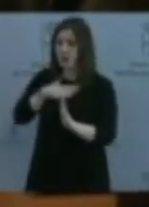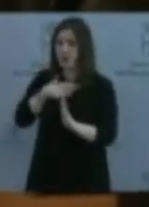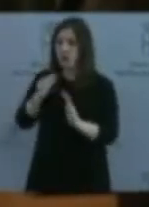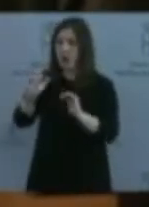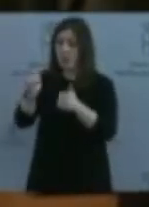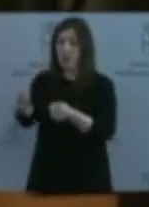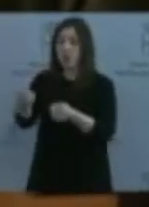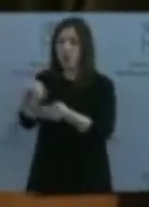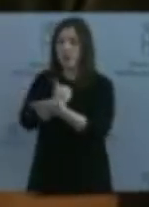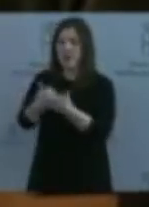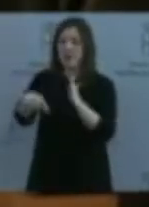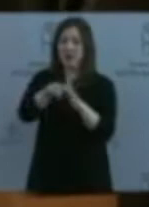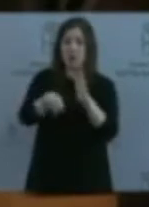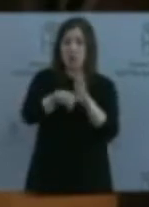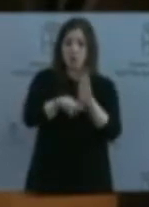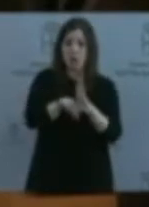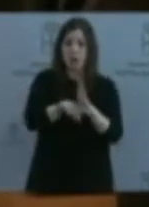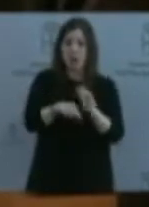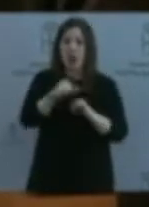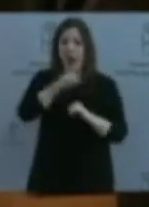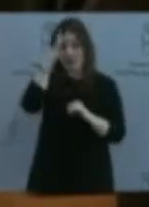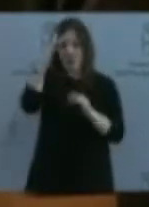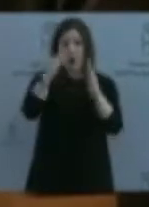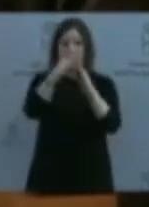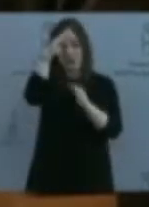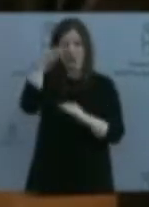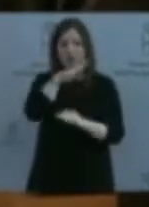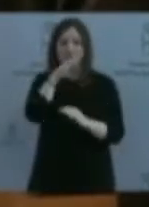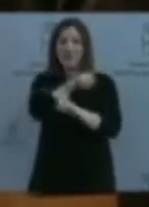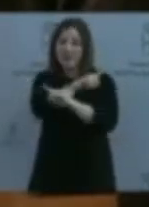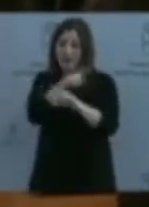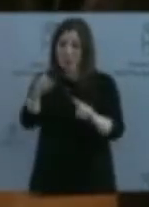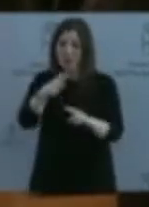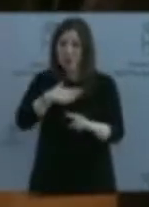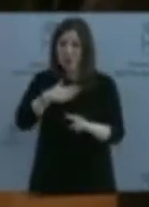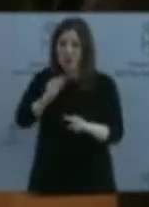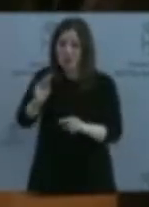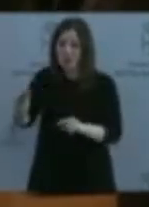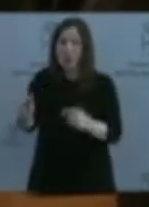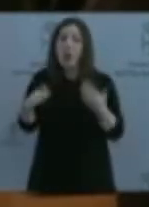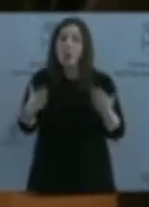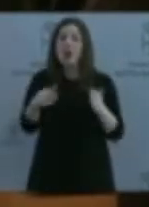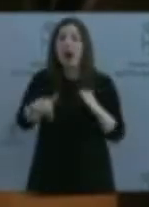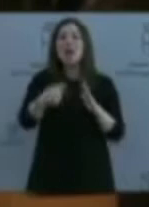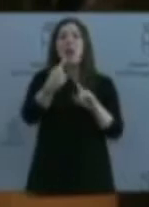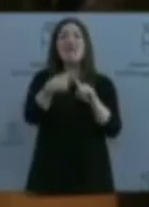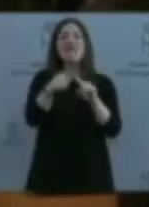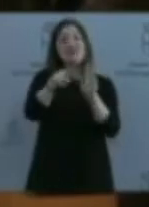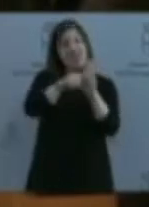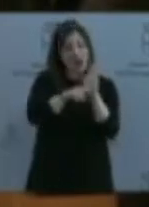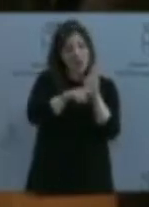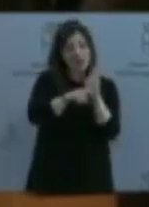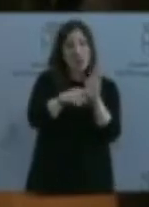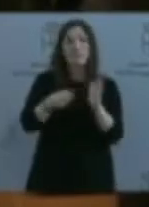mamá tampoco la hayan inmatriculado. Pero aquí hay un montón de bienes que no están en eso que manda el Colegio de Registradores. Ninguno de ellos está ahí y